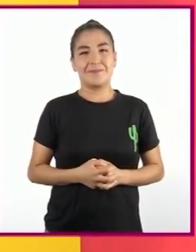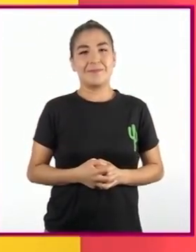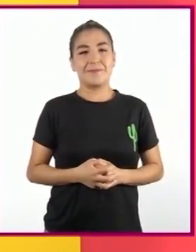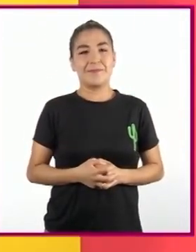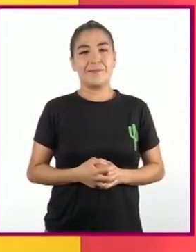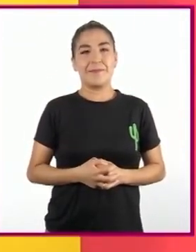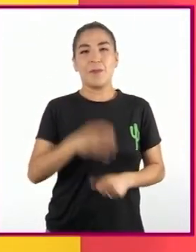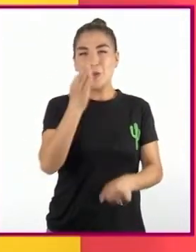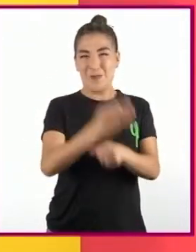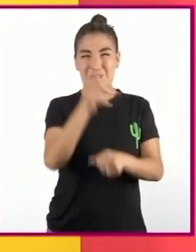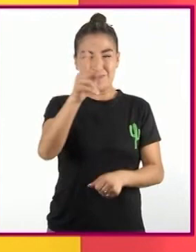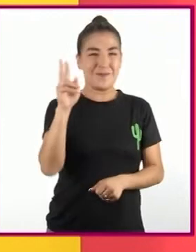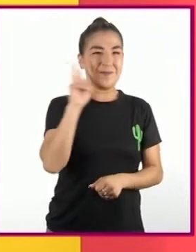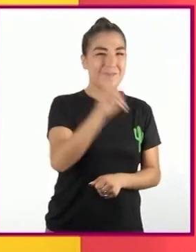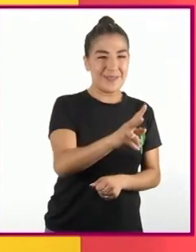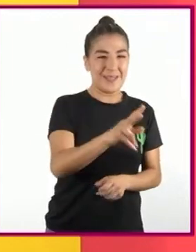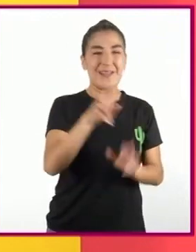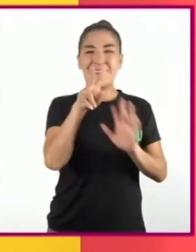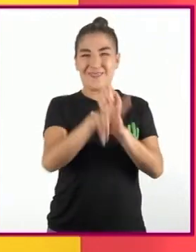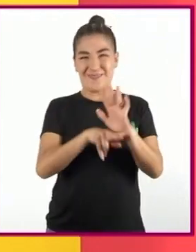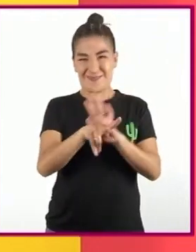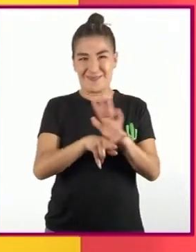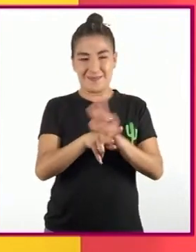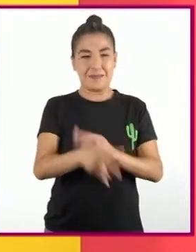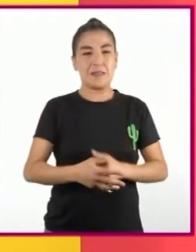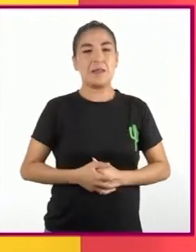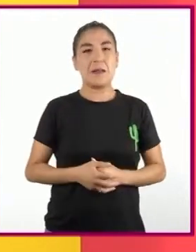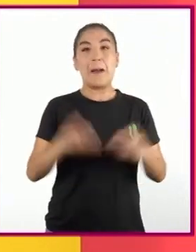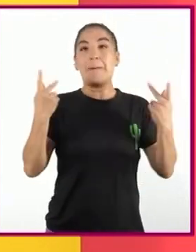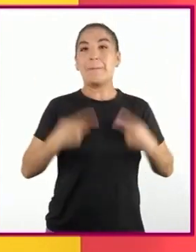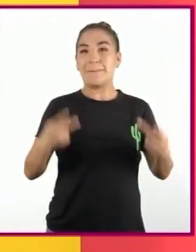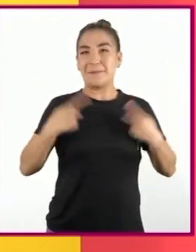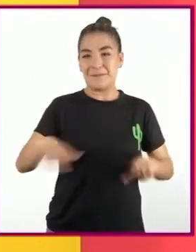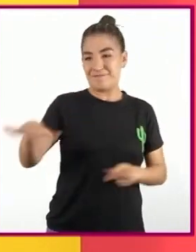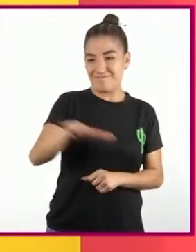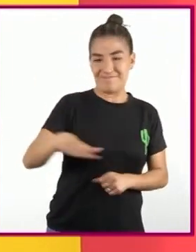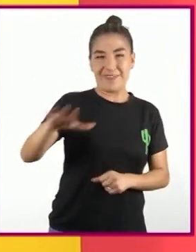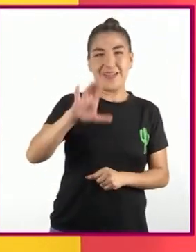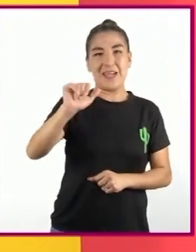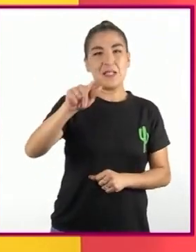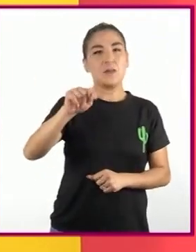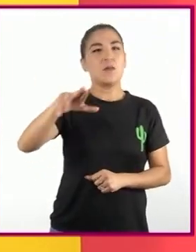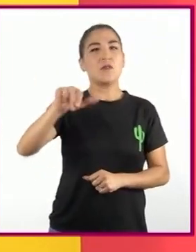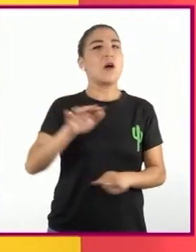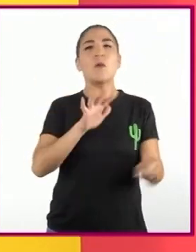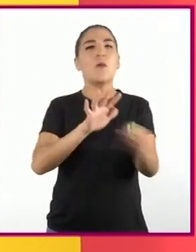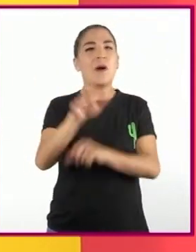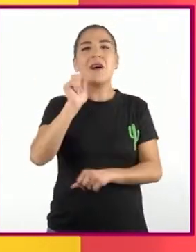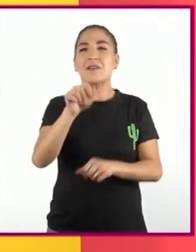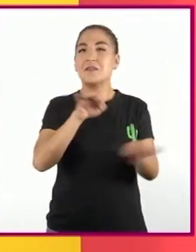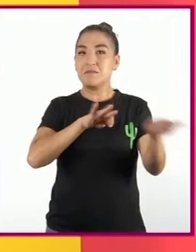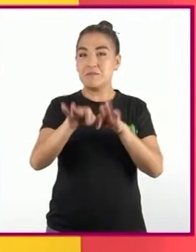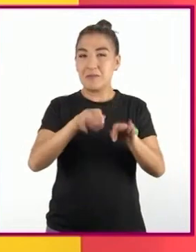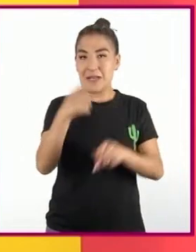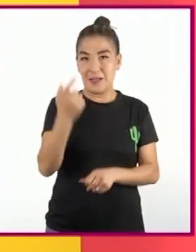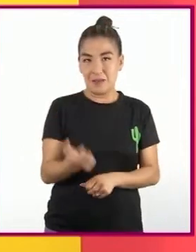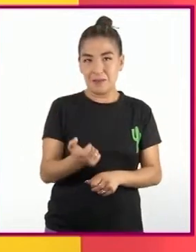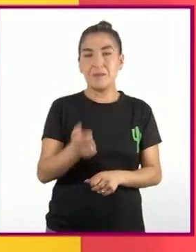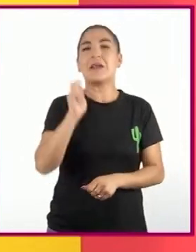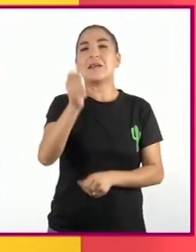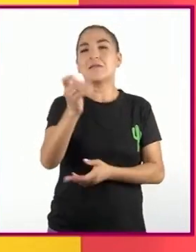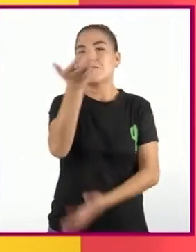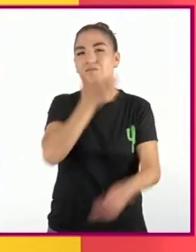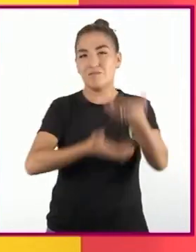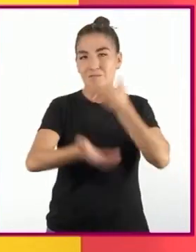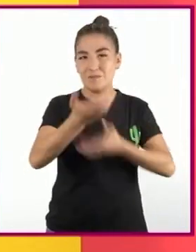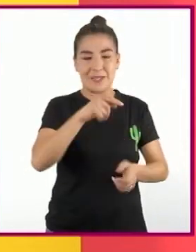Como pudieron observar y escuchar en el video, los habitantes de Cantona tenían como principal actividad económica el